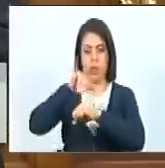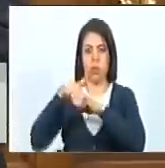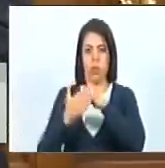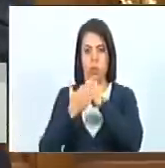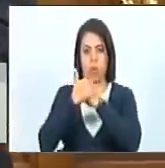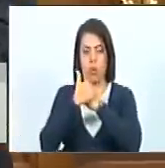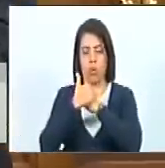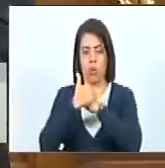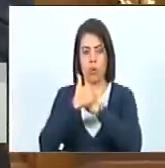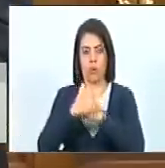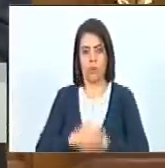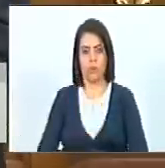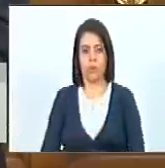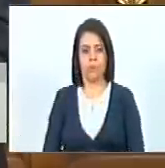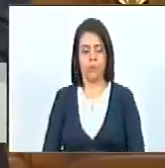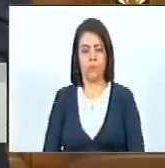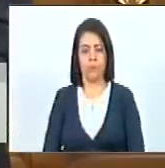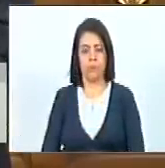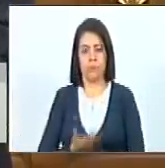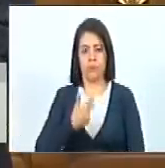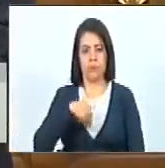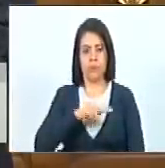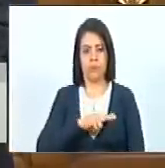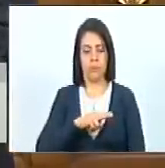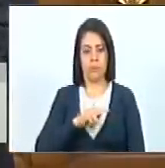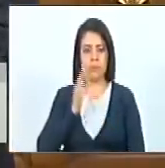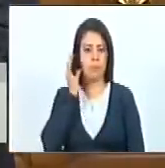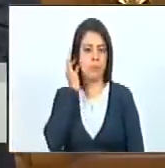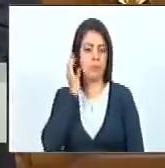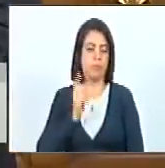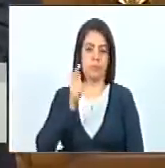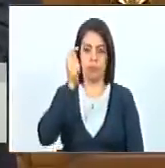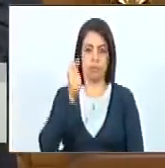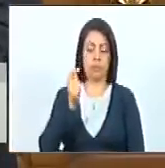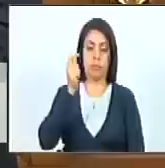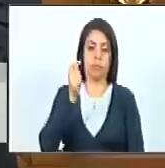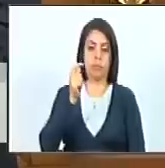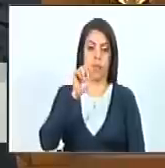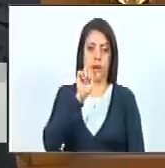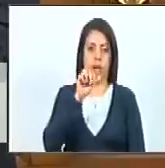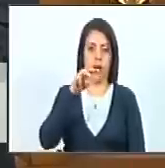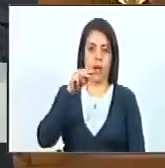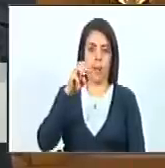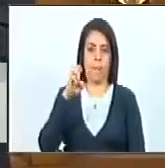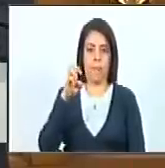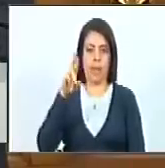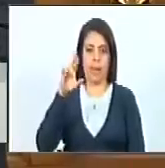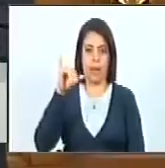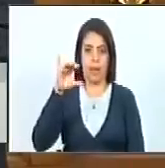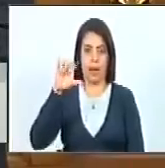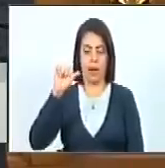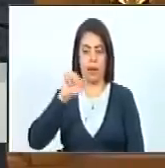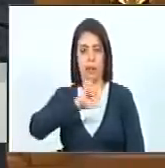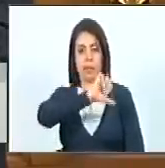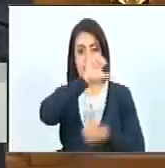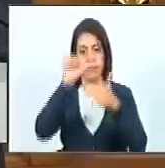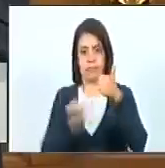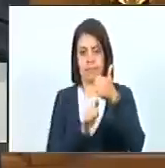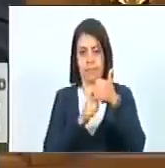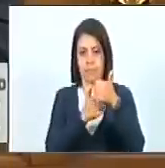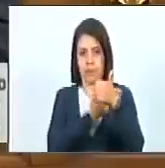Rodríguez, a nuestra diputada América Pérez, segunda vicepresidenta.